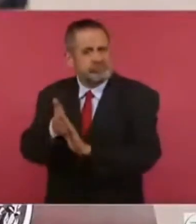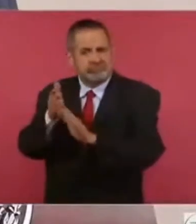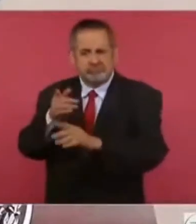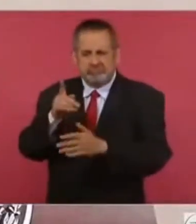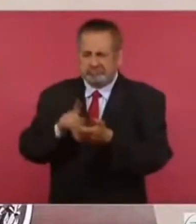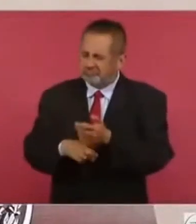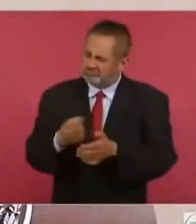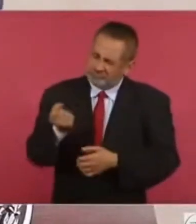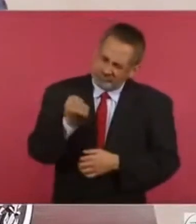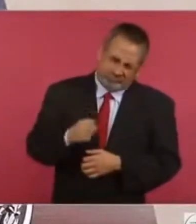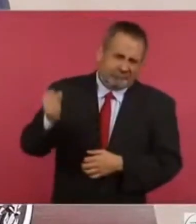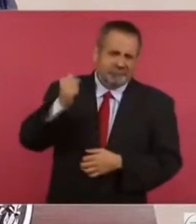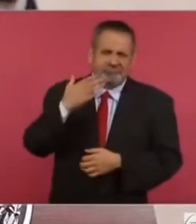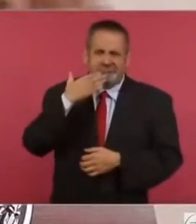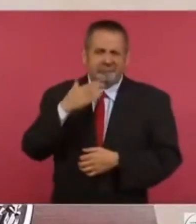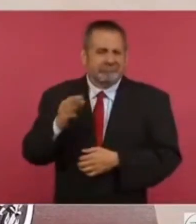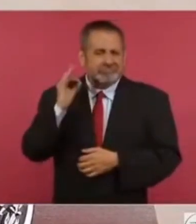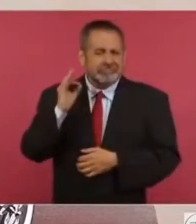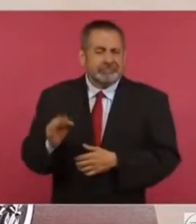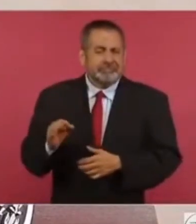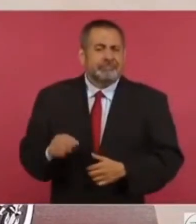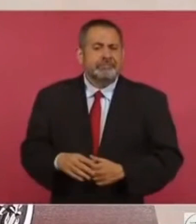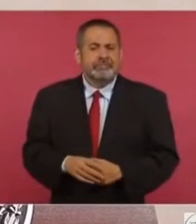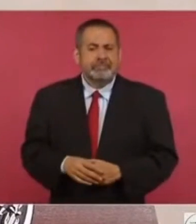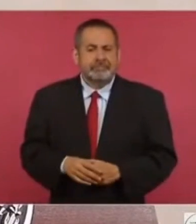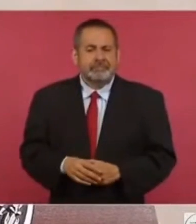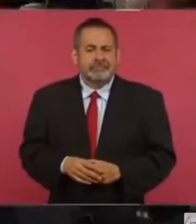que son también